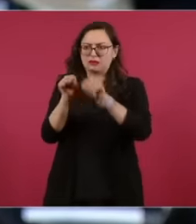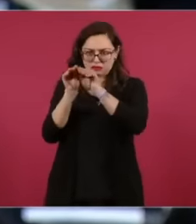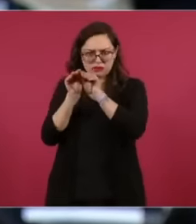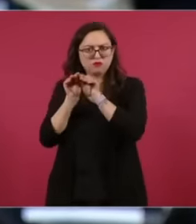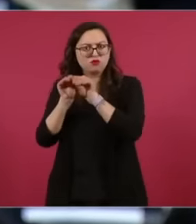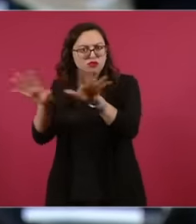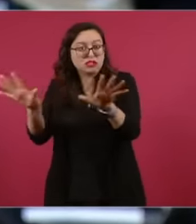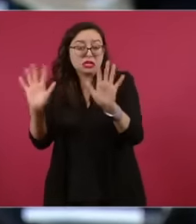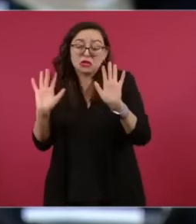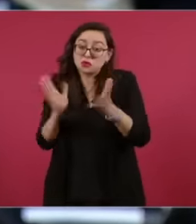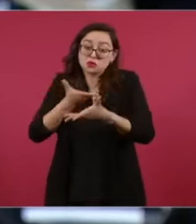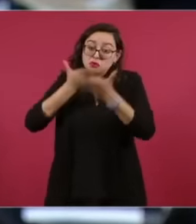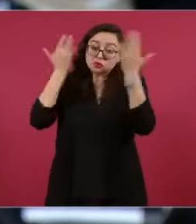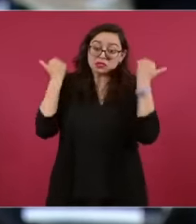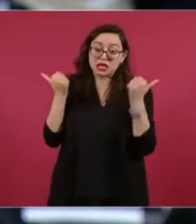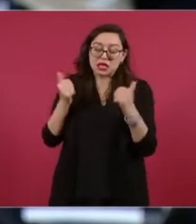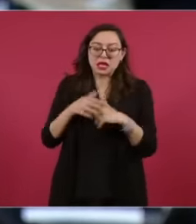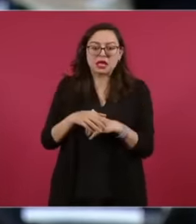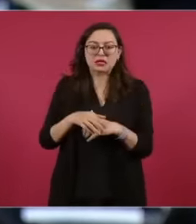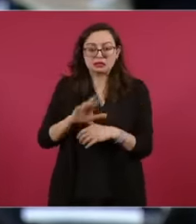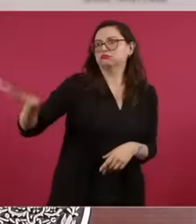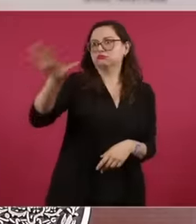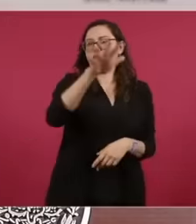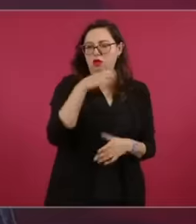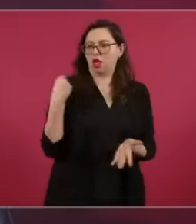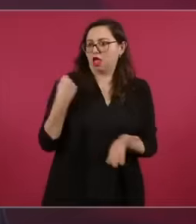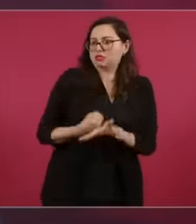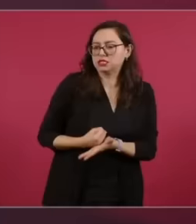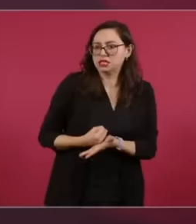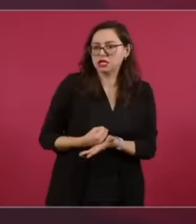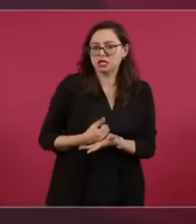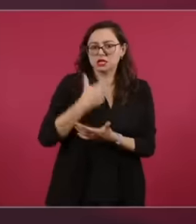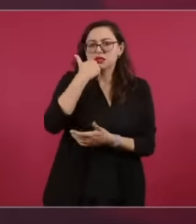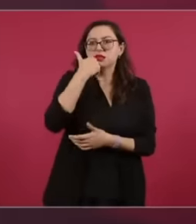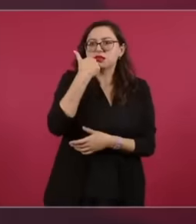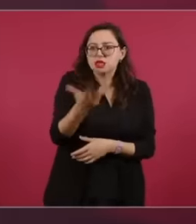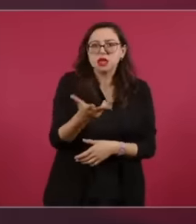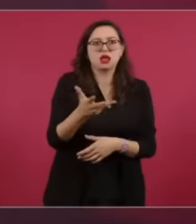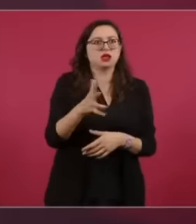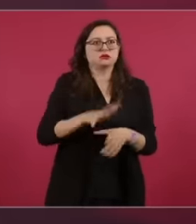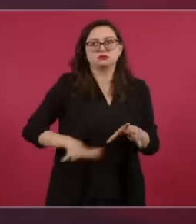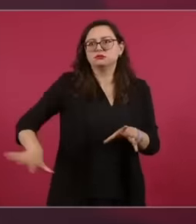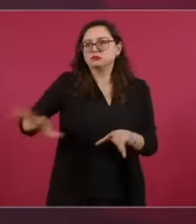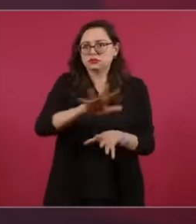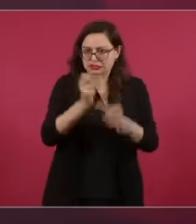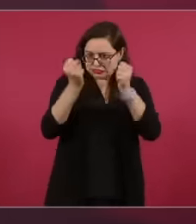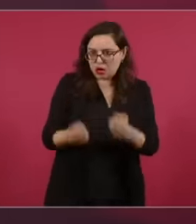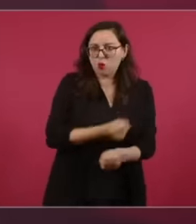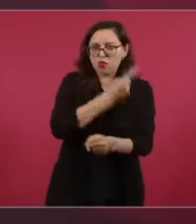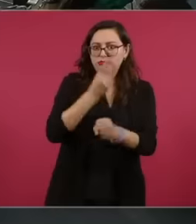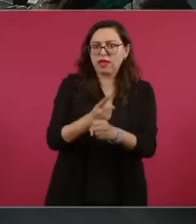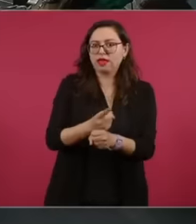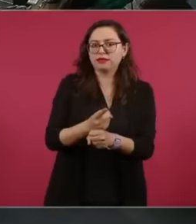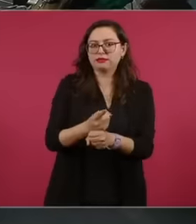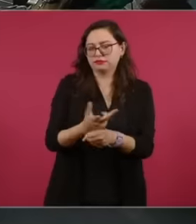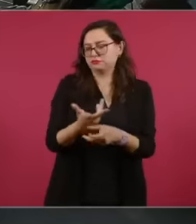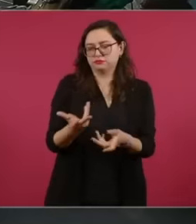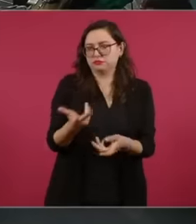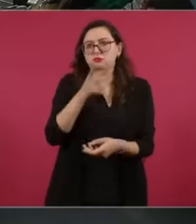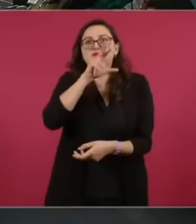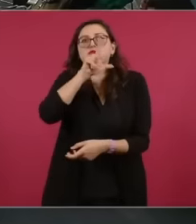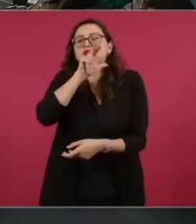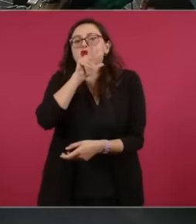pueblo de México, una de las principales preocupaciones de los mexicanos, la